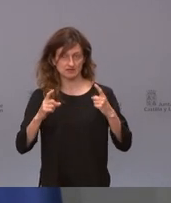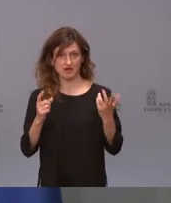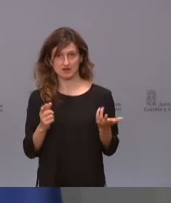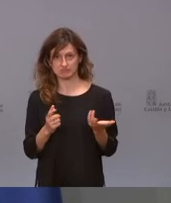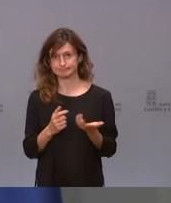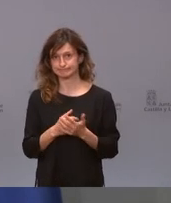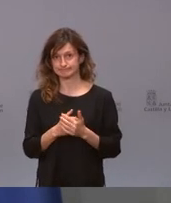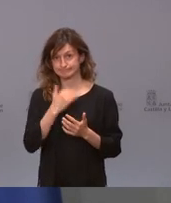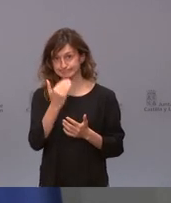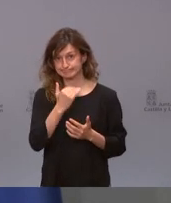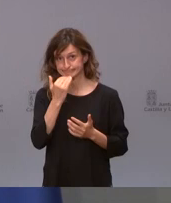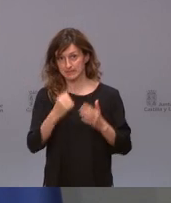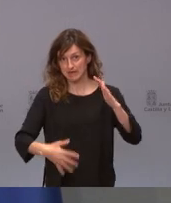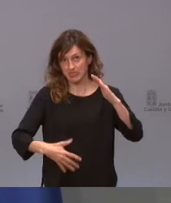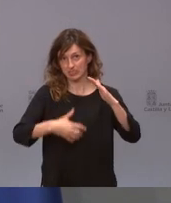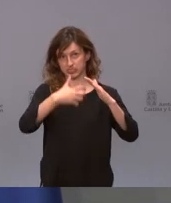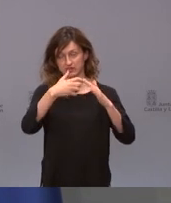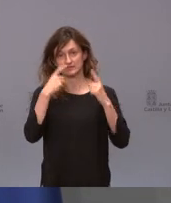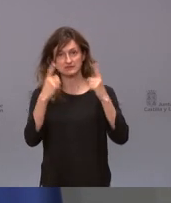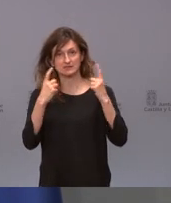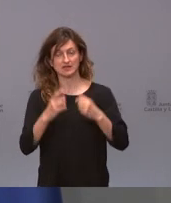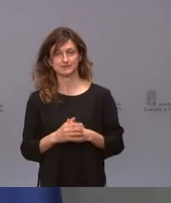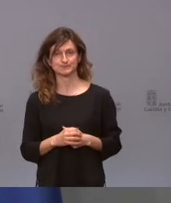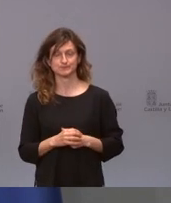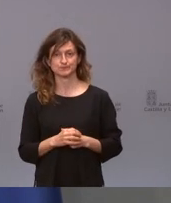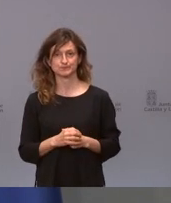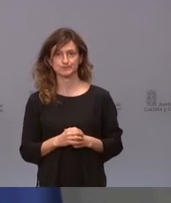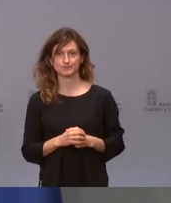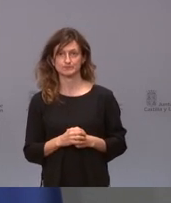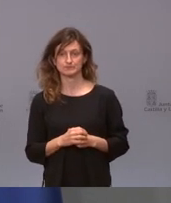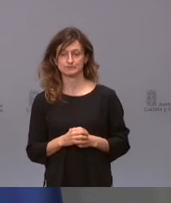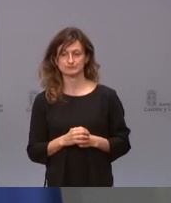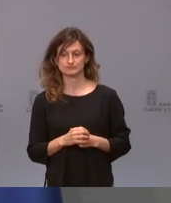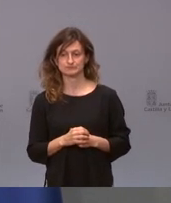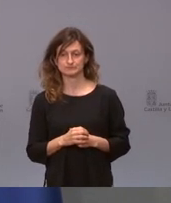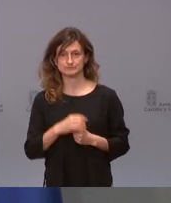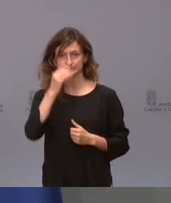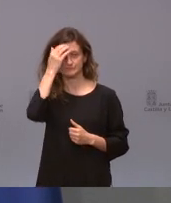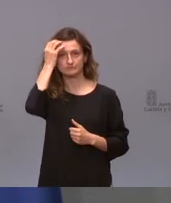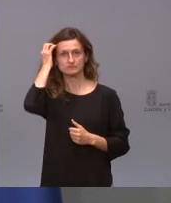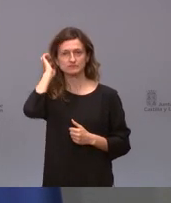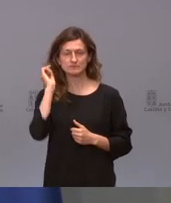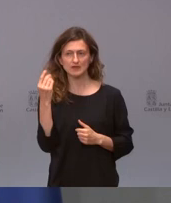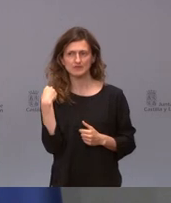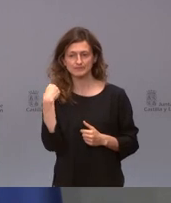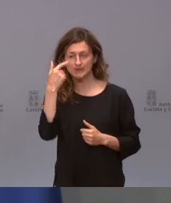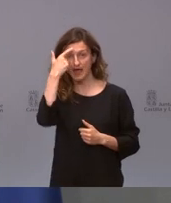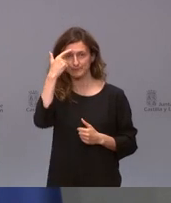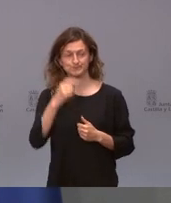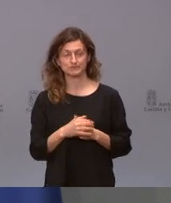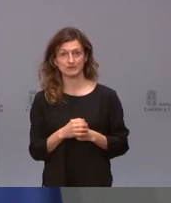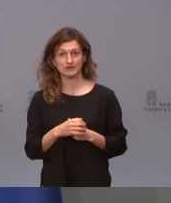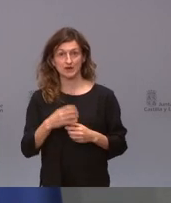bueno pues remontar esta remontada de esta situación no sé qué me decían bueno los